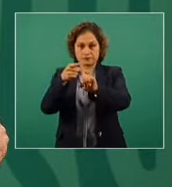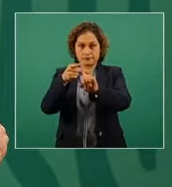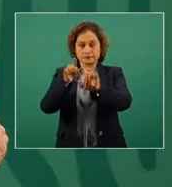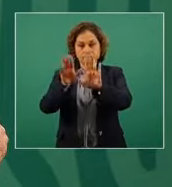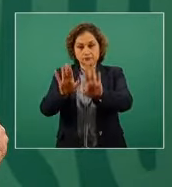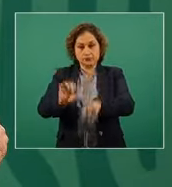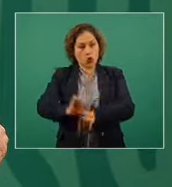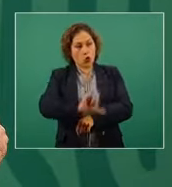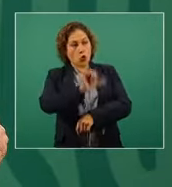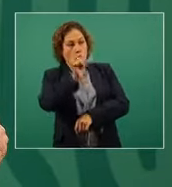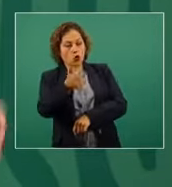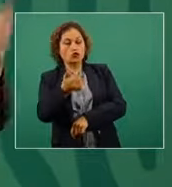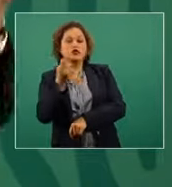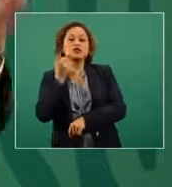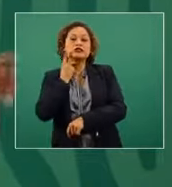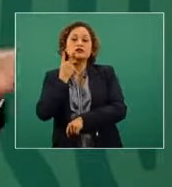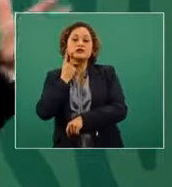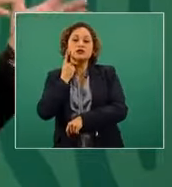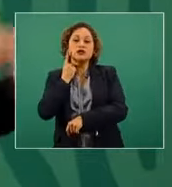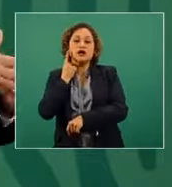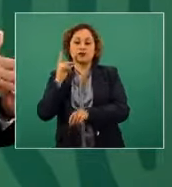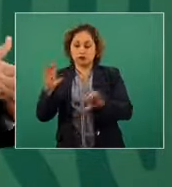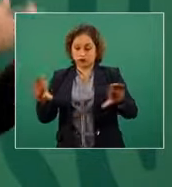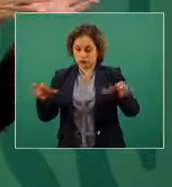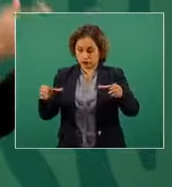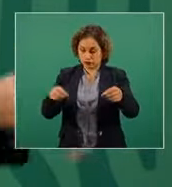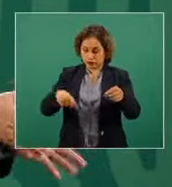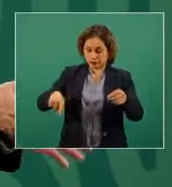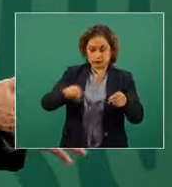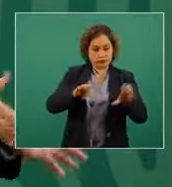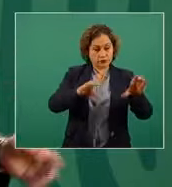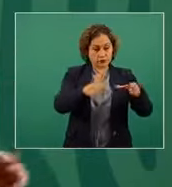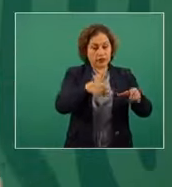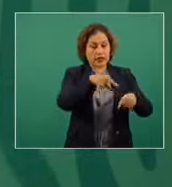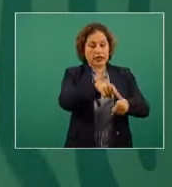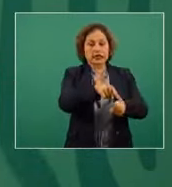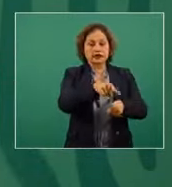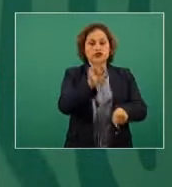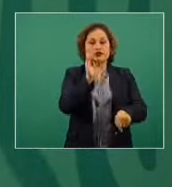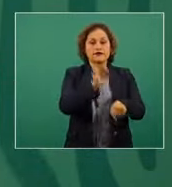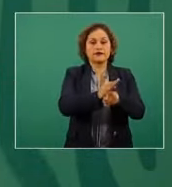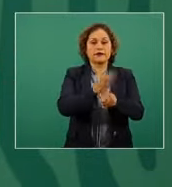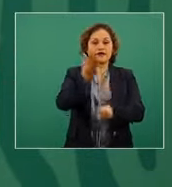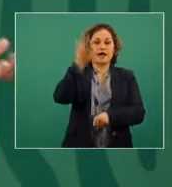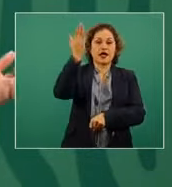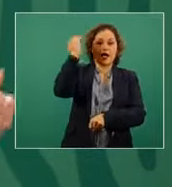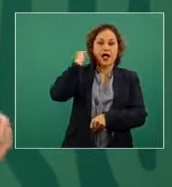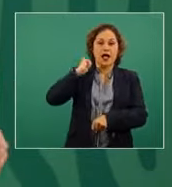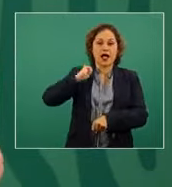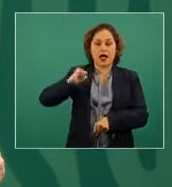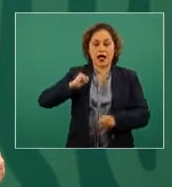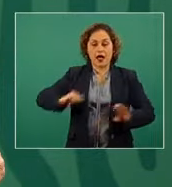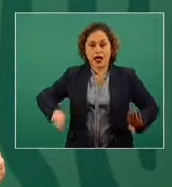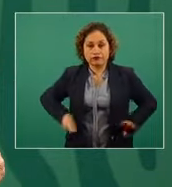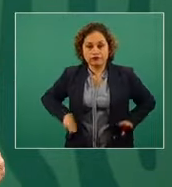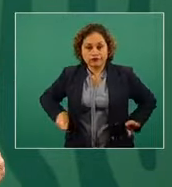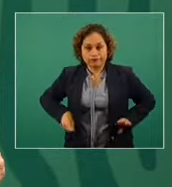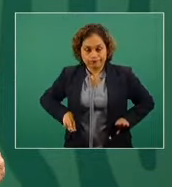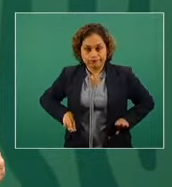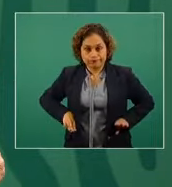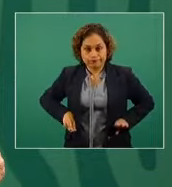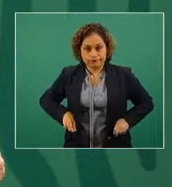opositores pues son los defensores del antiguo régimen, así de claro.